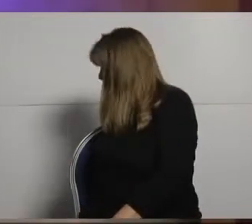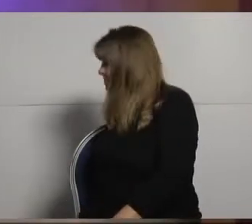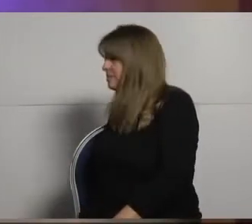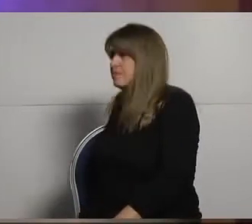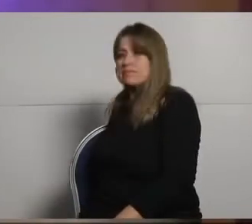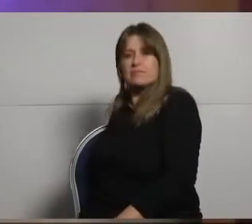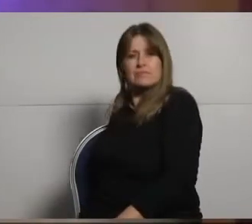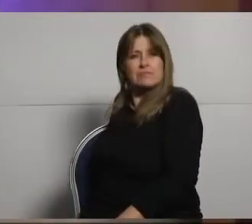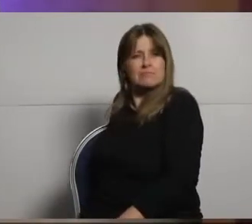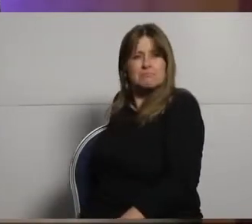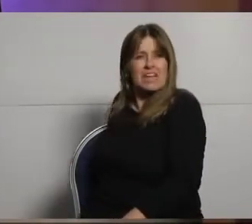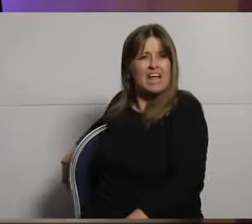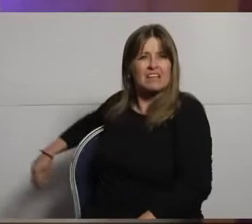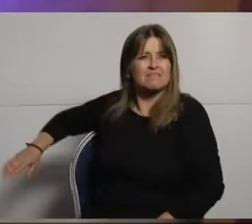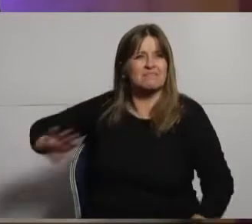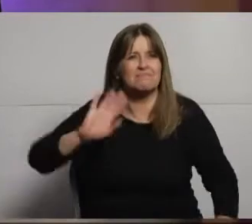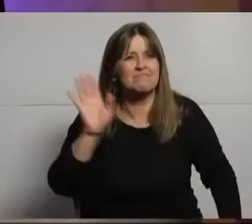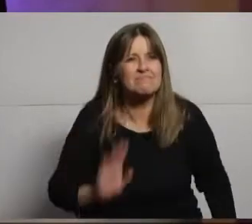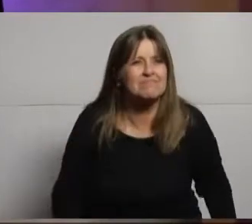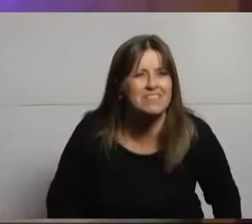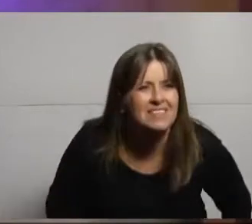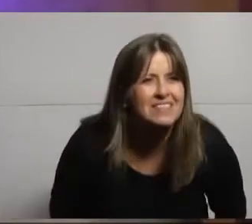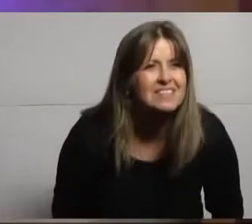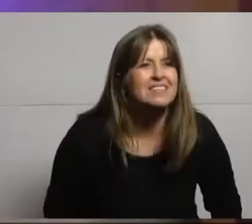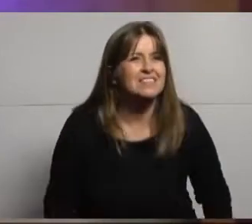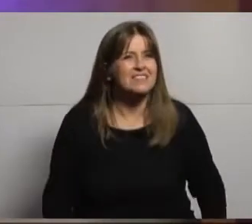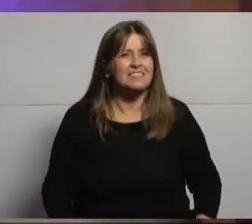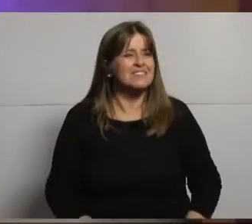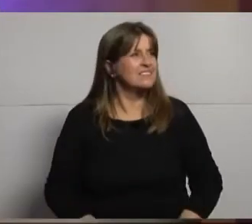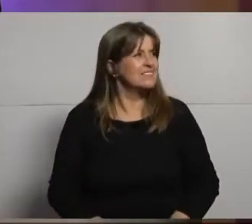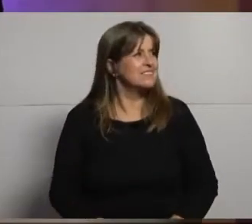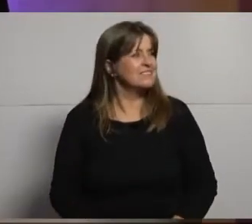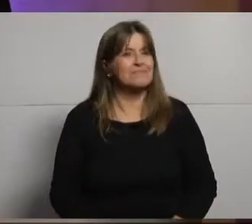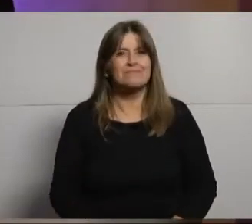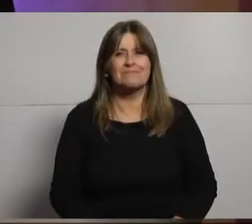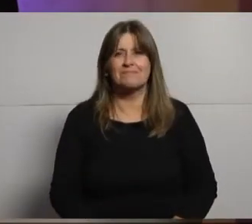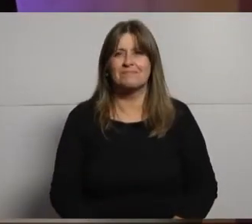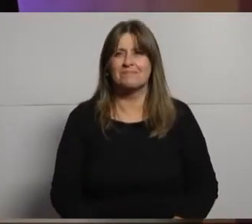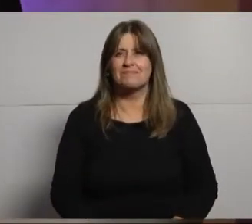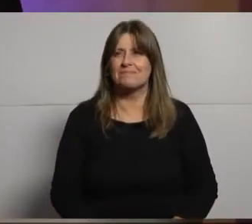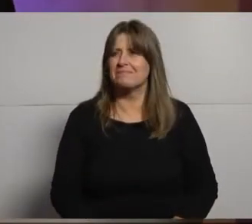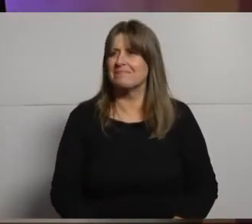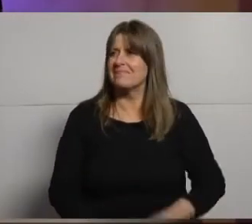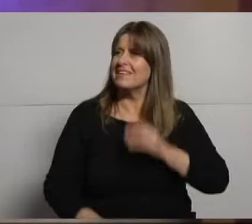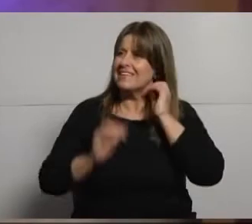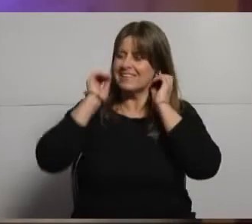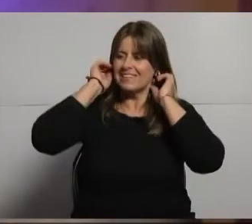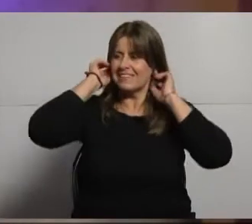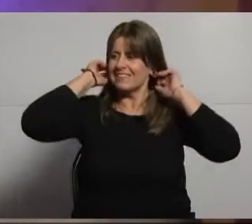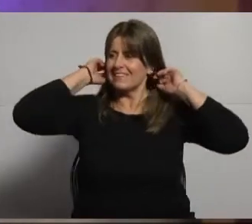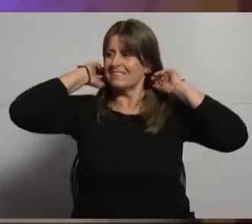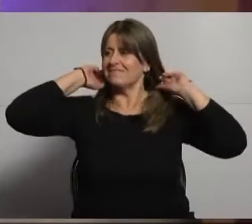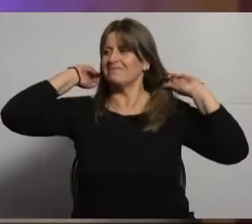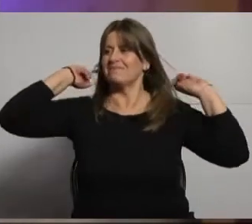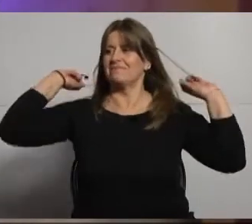que el uso de datos masivos sea de mucha utilidad, algo que obviamente nos obliga a valorar estas aplicaciones y a valorar estas herramientas, pero